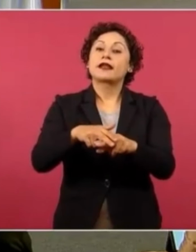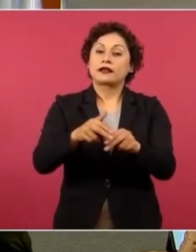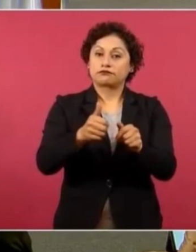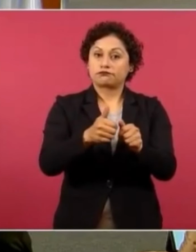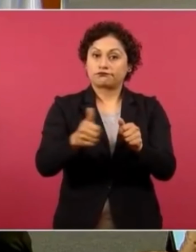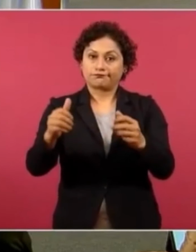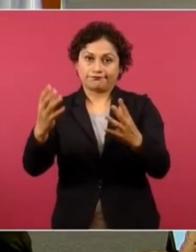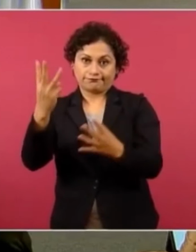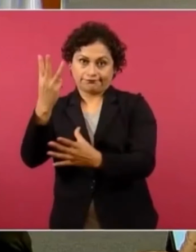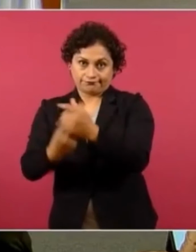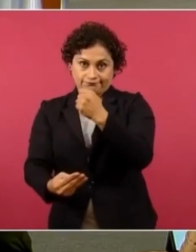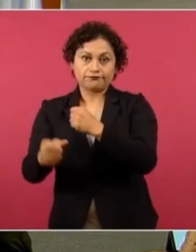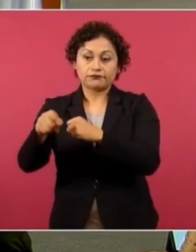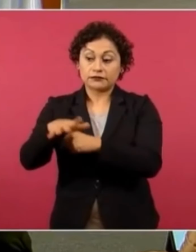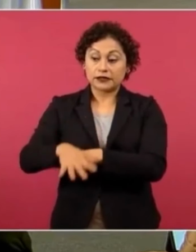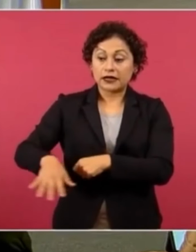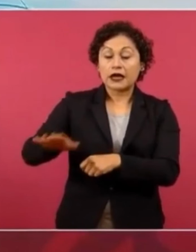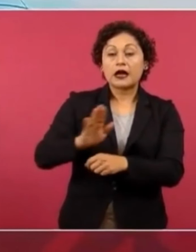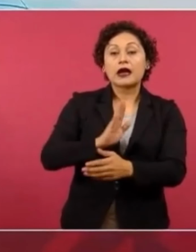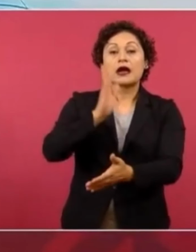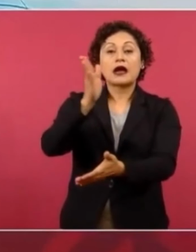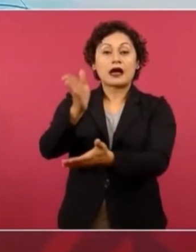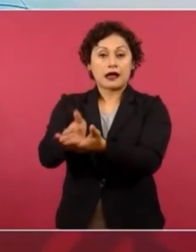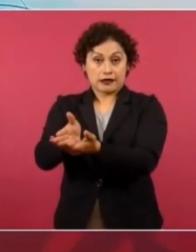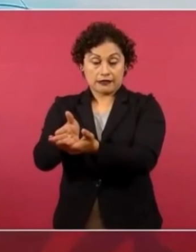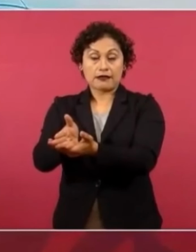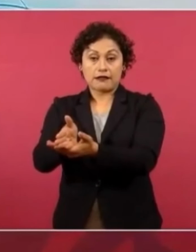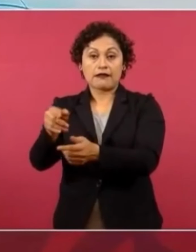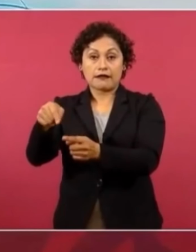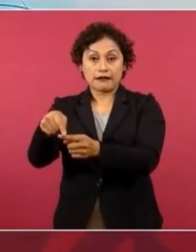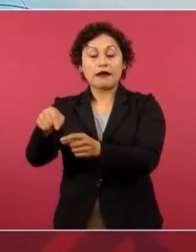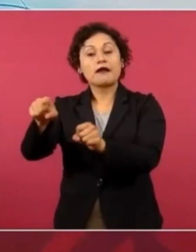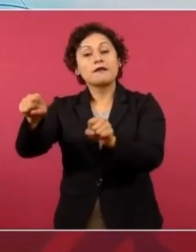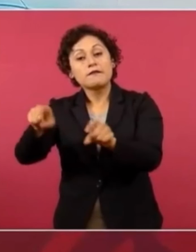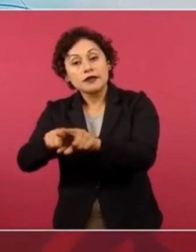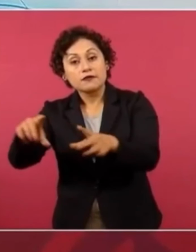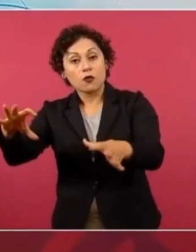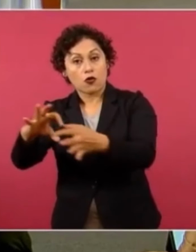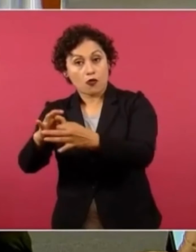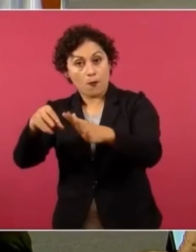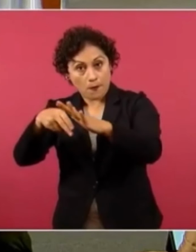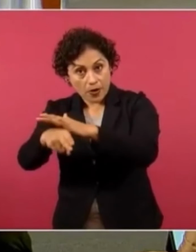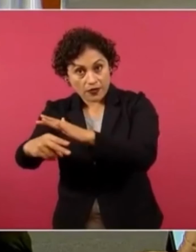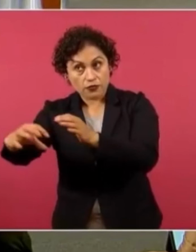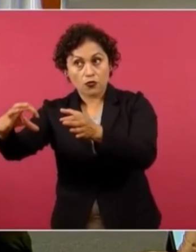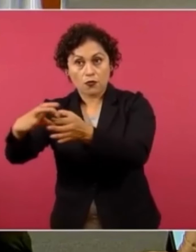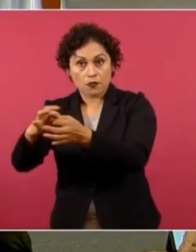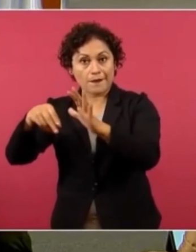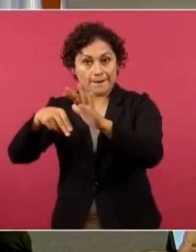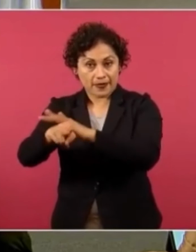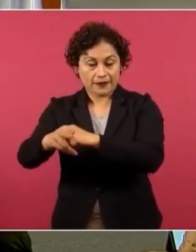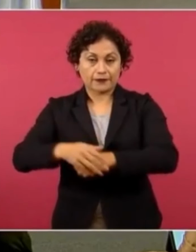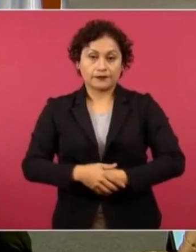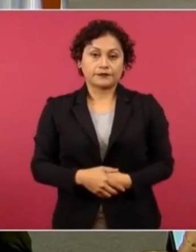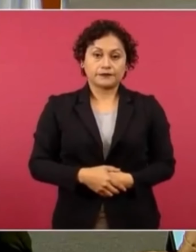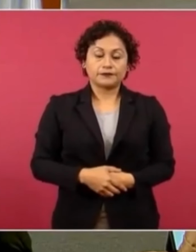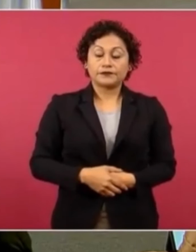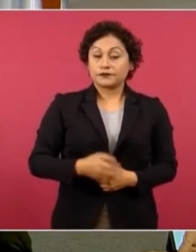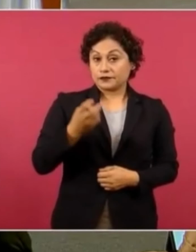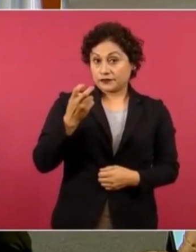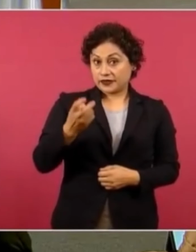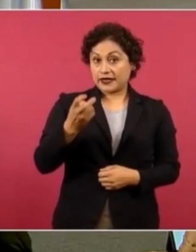solamente es la estación, sino la comunicación del metro con el interurbano. Esta parte, que es la